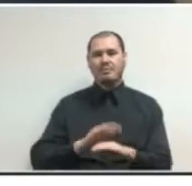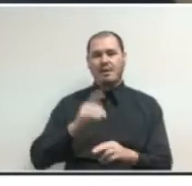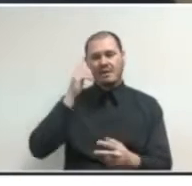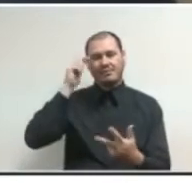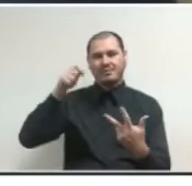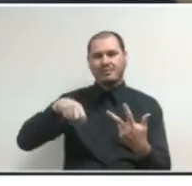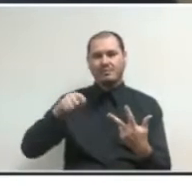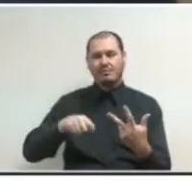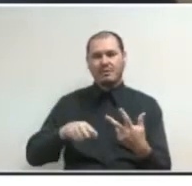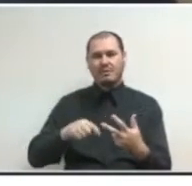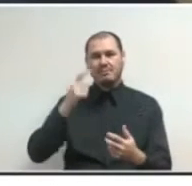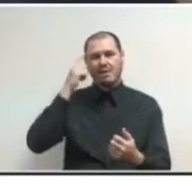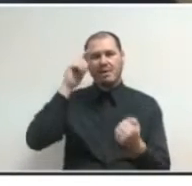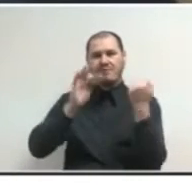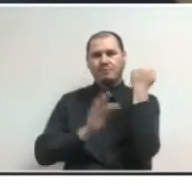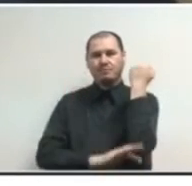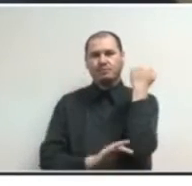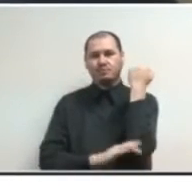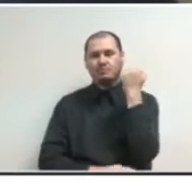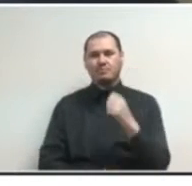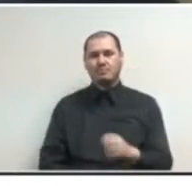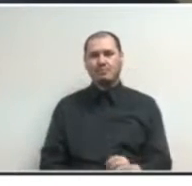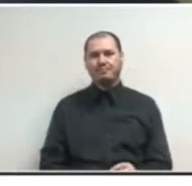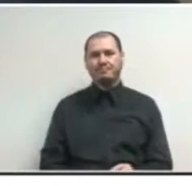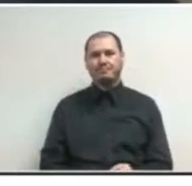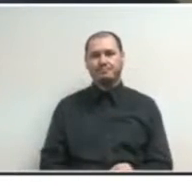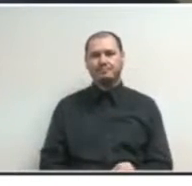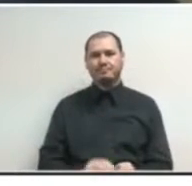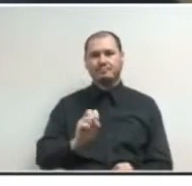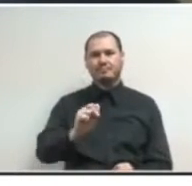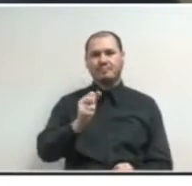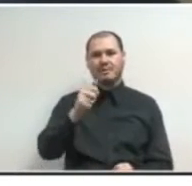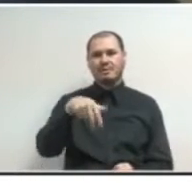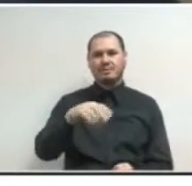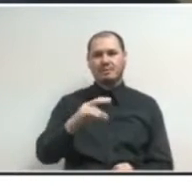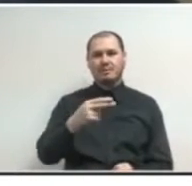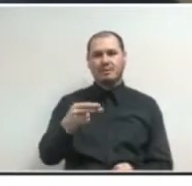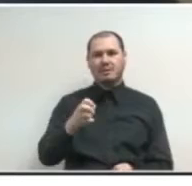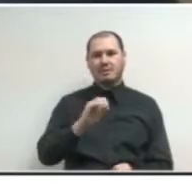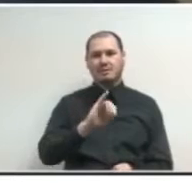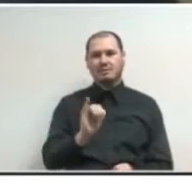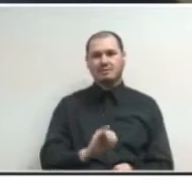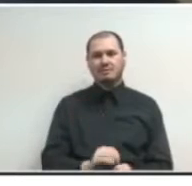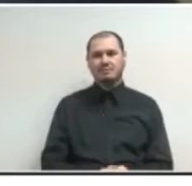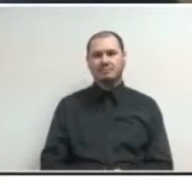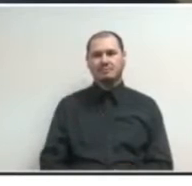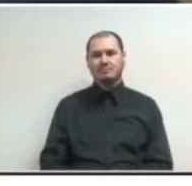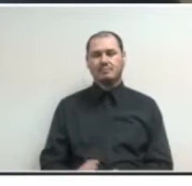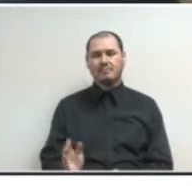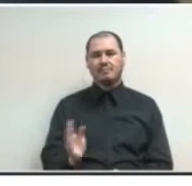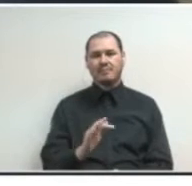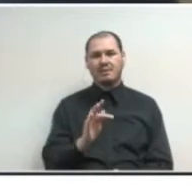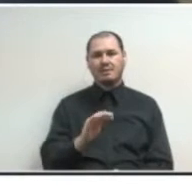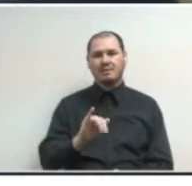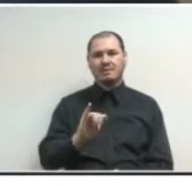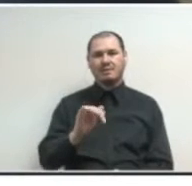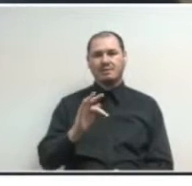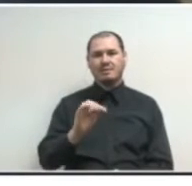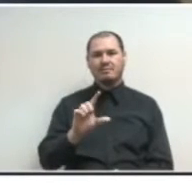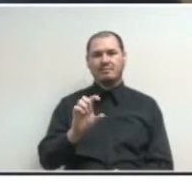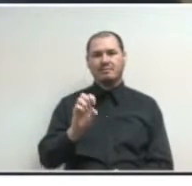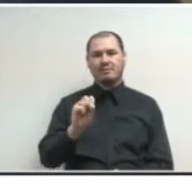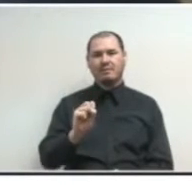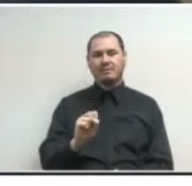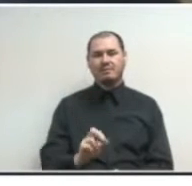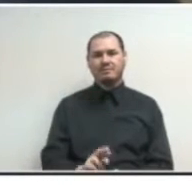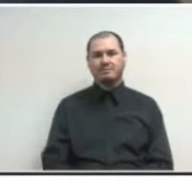Penguará, funcionario Penguaracatu, doctor Librado Sánchez Gómez, María Lilia Cucineri, Edgar Rifle,